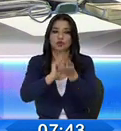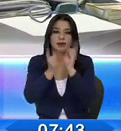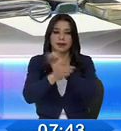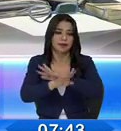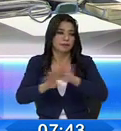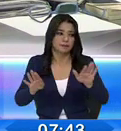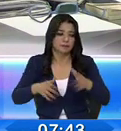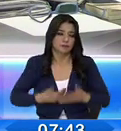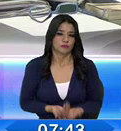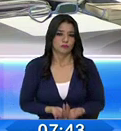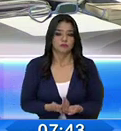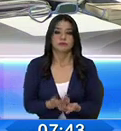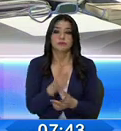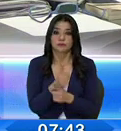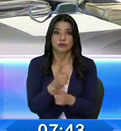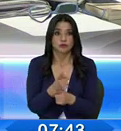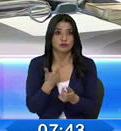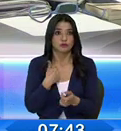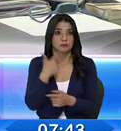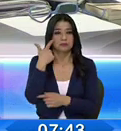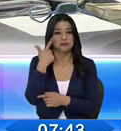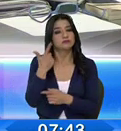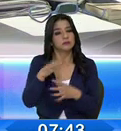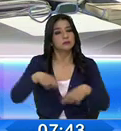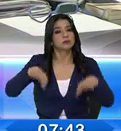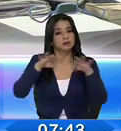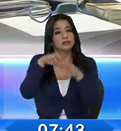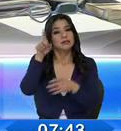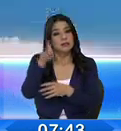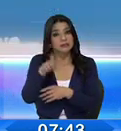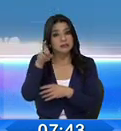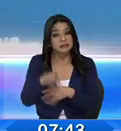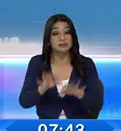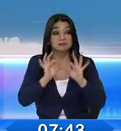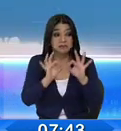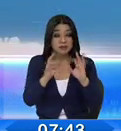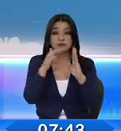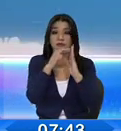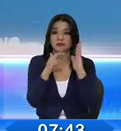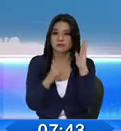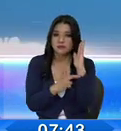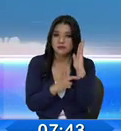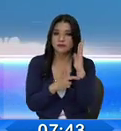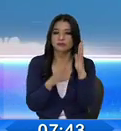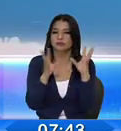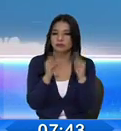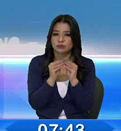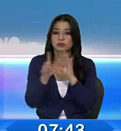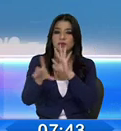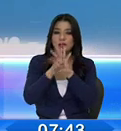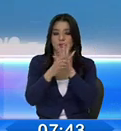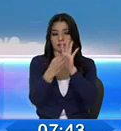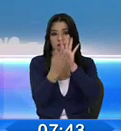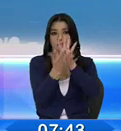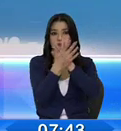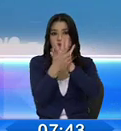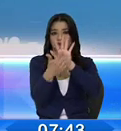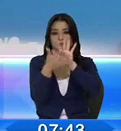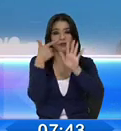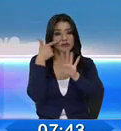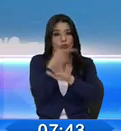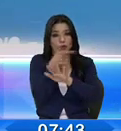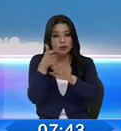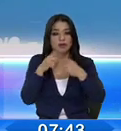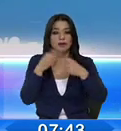mucho entonces me parece que es necesario ubicar bien estos elementos para que en la ley pueda constar veedurías